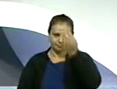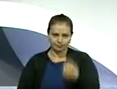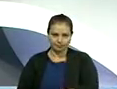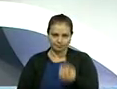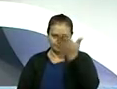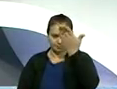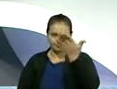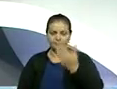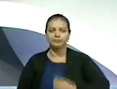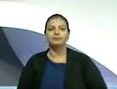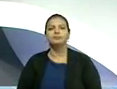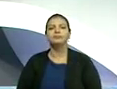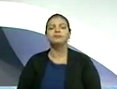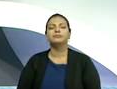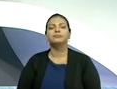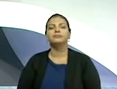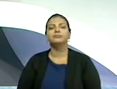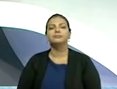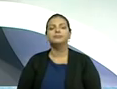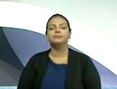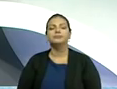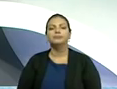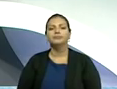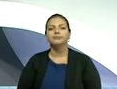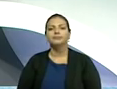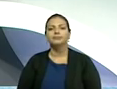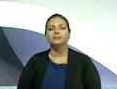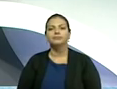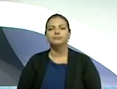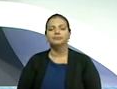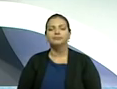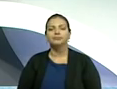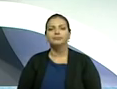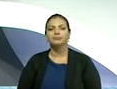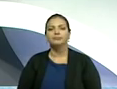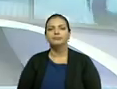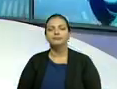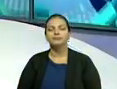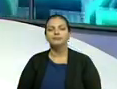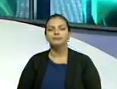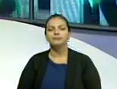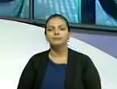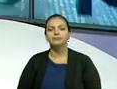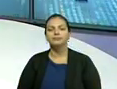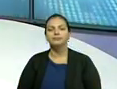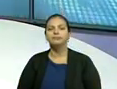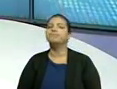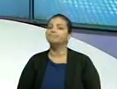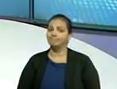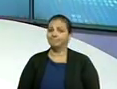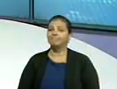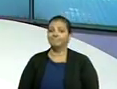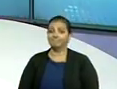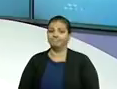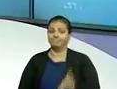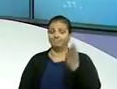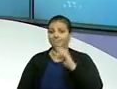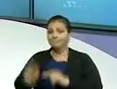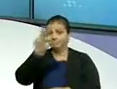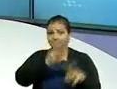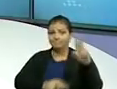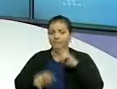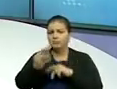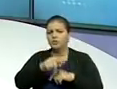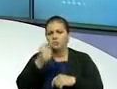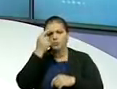están tomándose todas las situaciones del caso precisamente para dar ahí lo más pronto posible, tratar